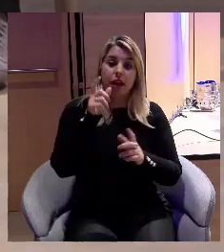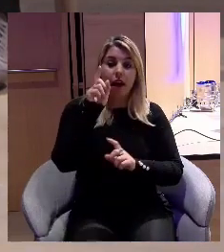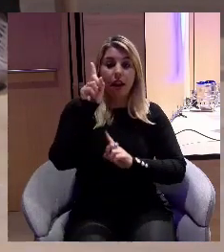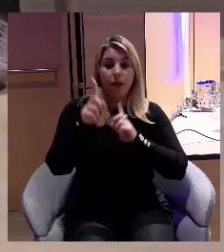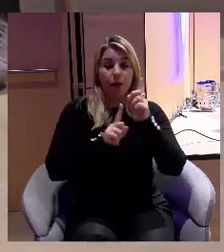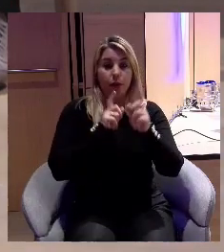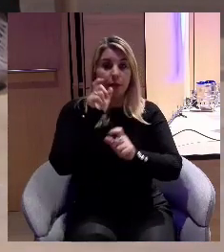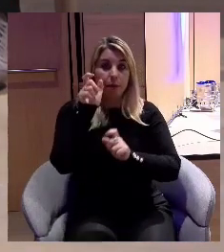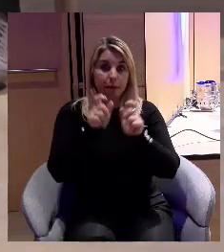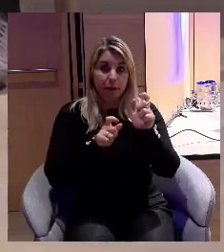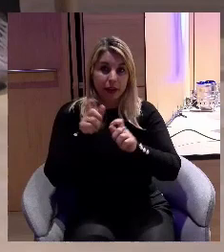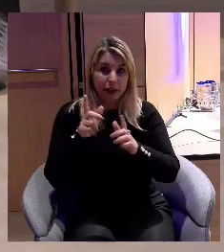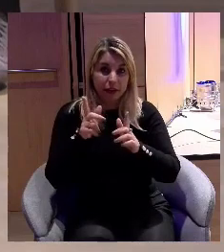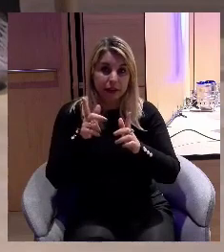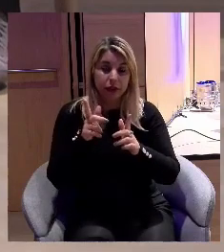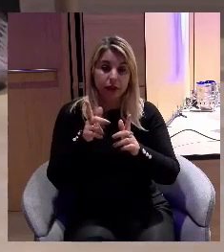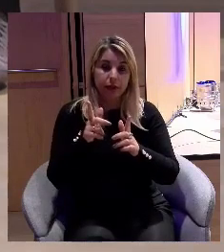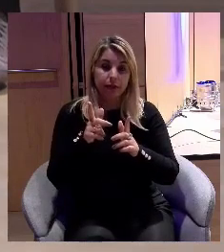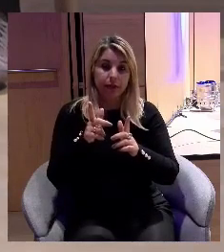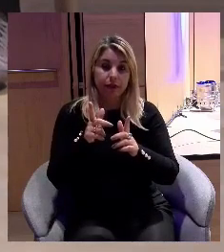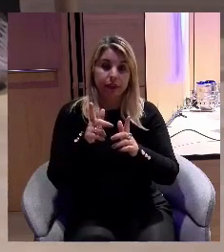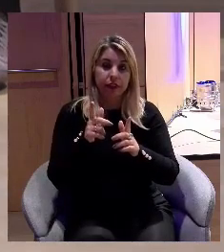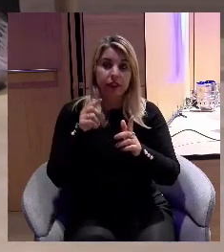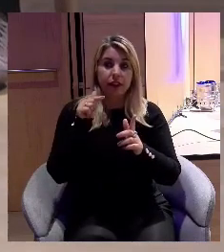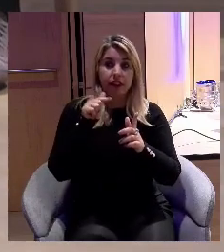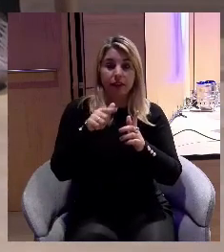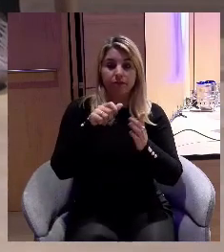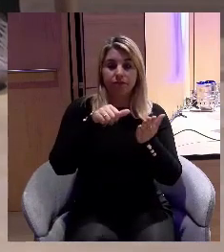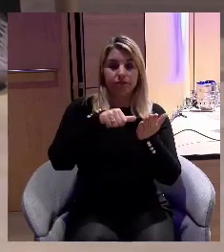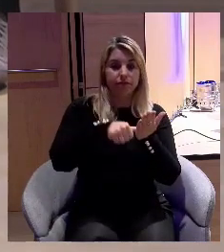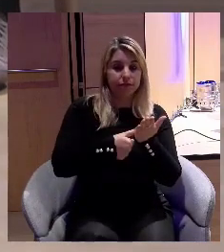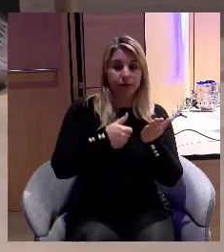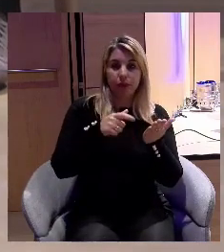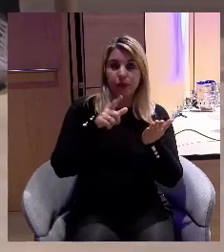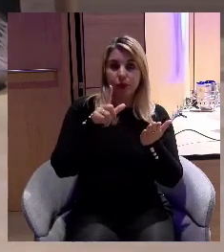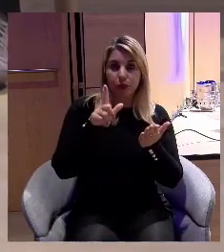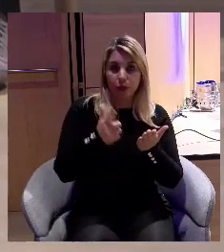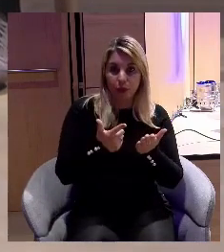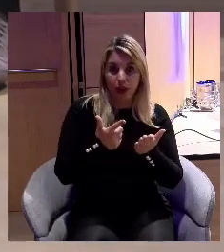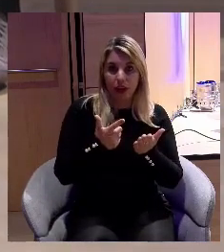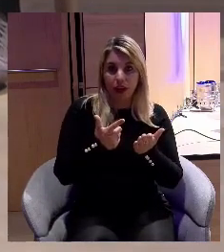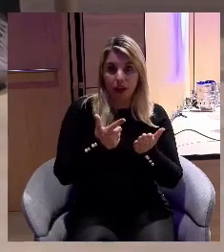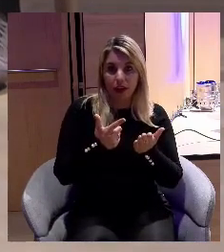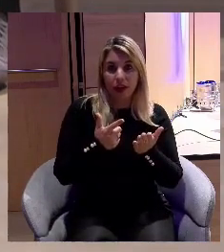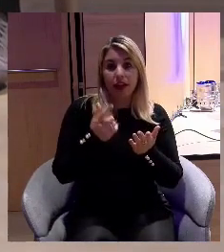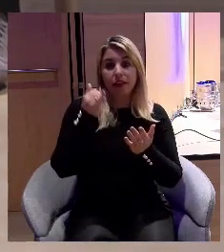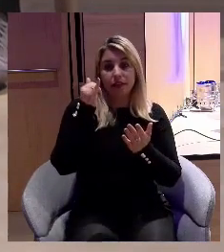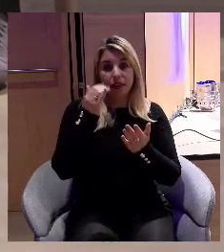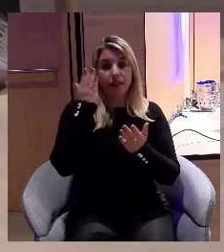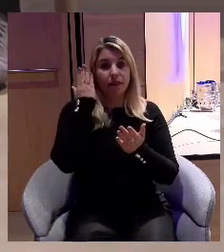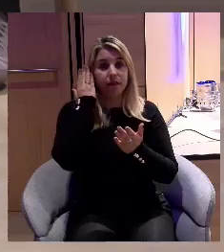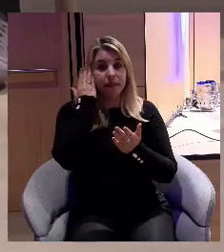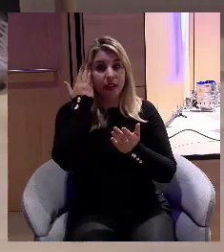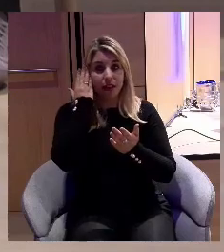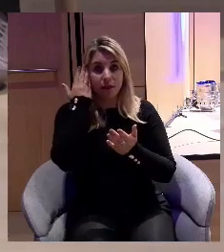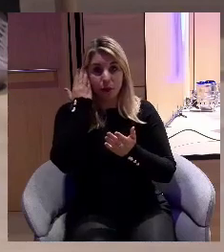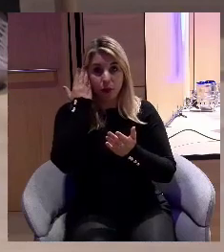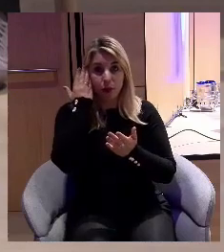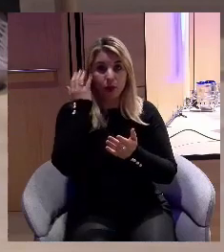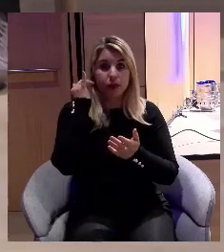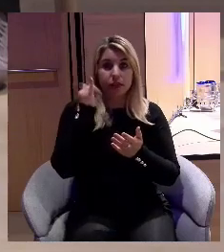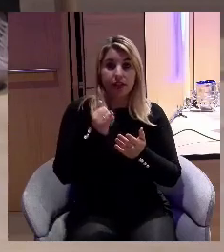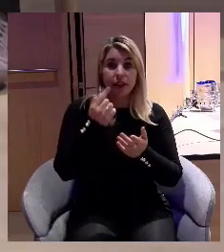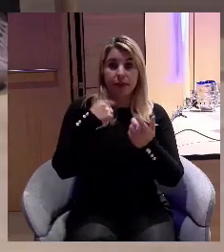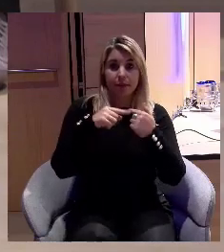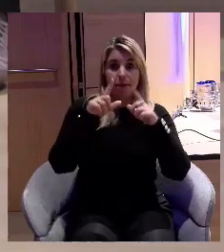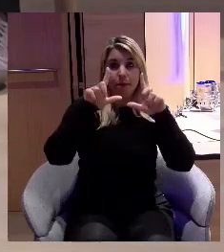personas, gobernantes, que no tienen huella digital. O sea, de milagro tienen un Facebook y eso toca como contrastar si la